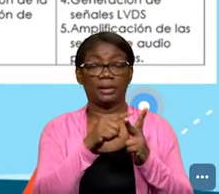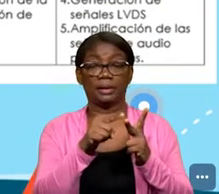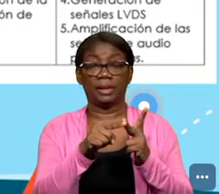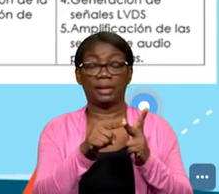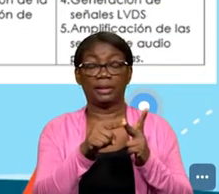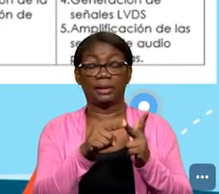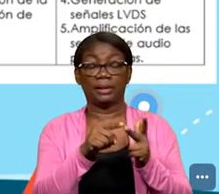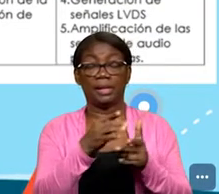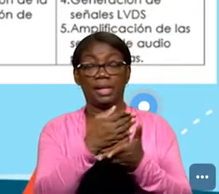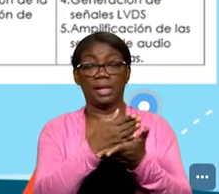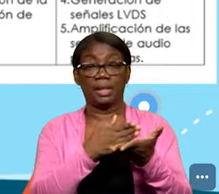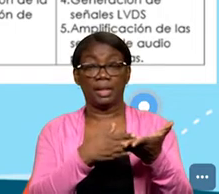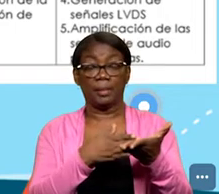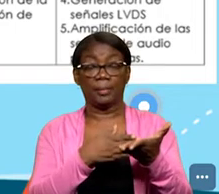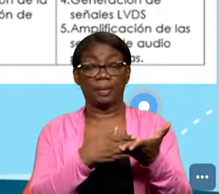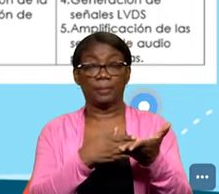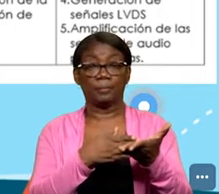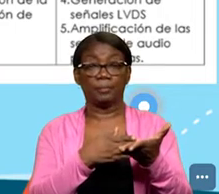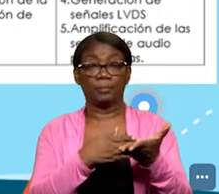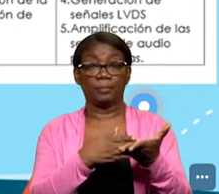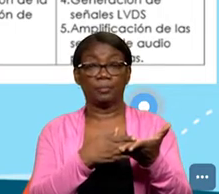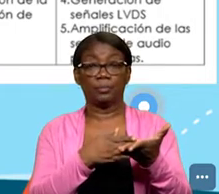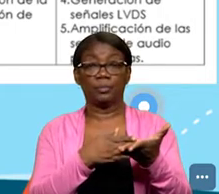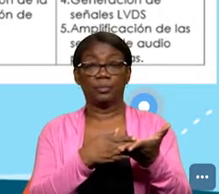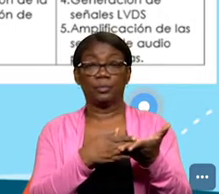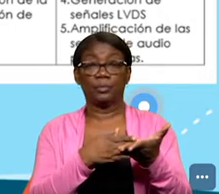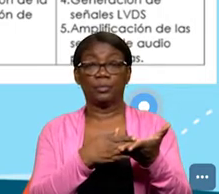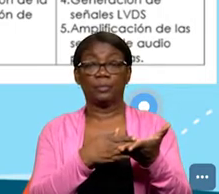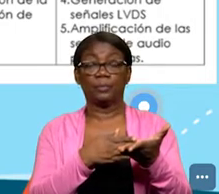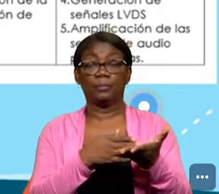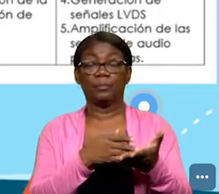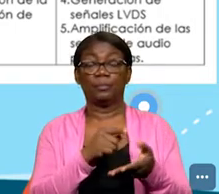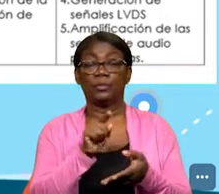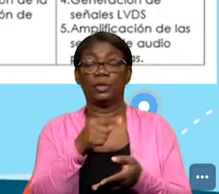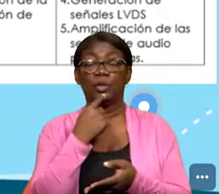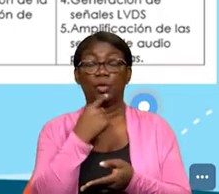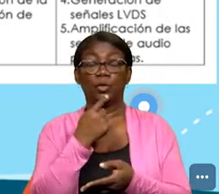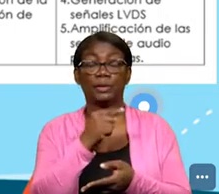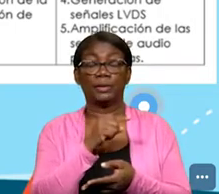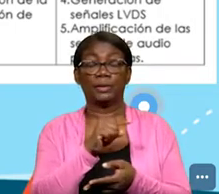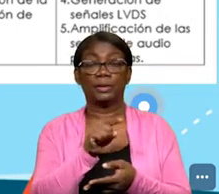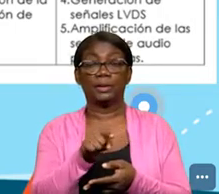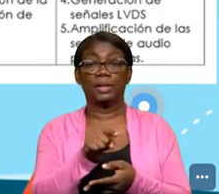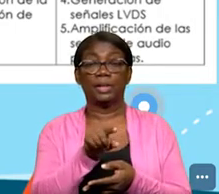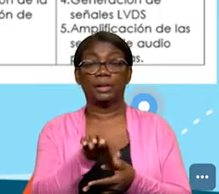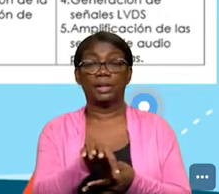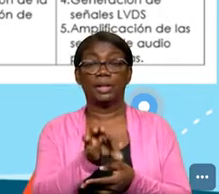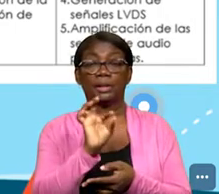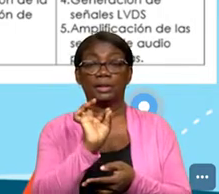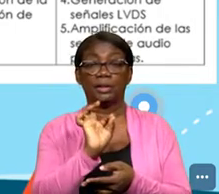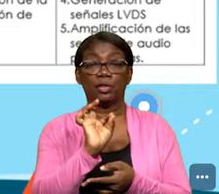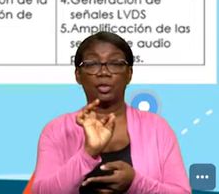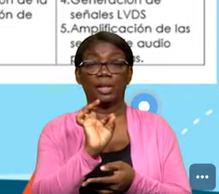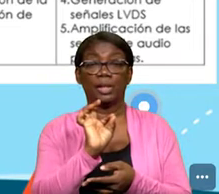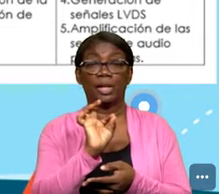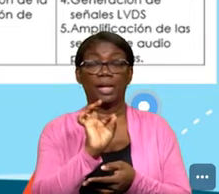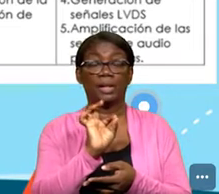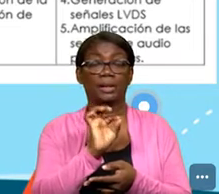etapas en la tarjeta principal. Bien, aquí nos dice que se selecciona la señal de